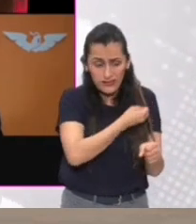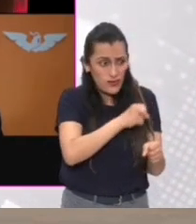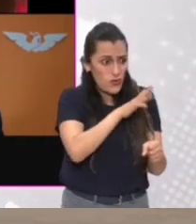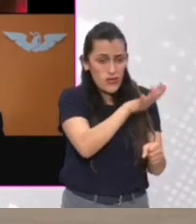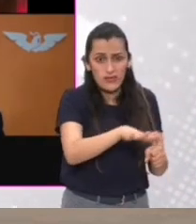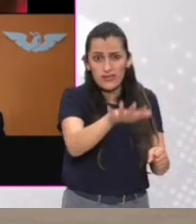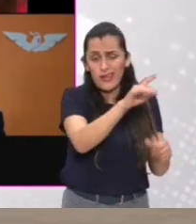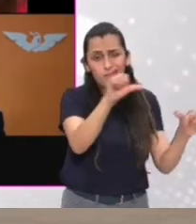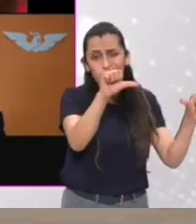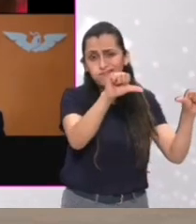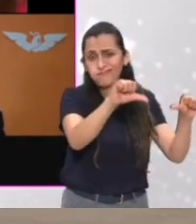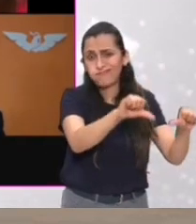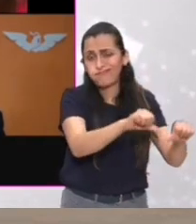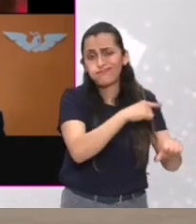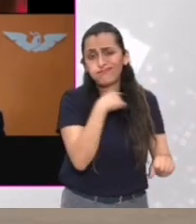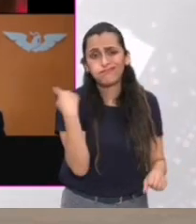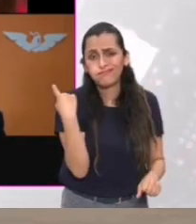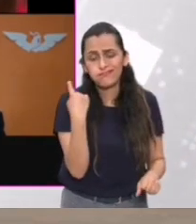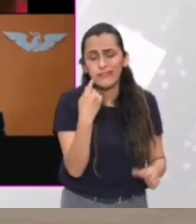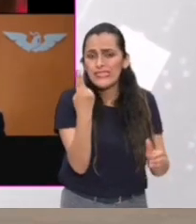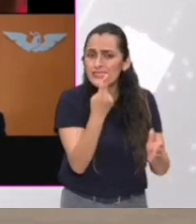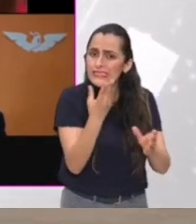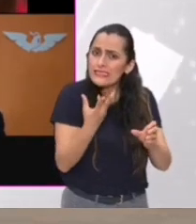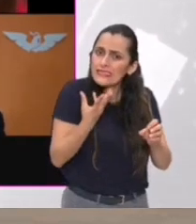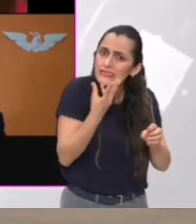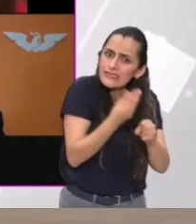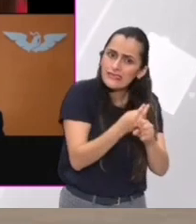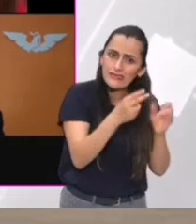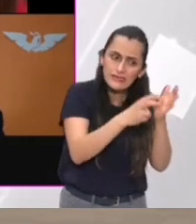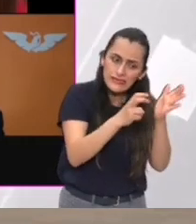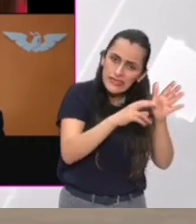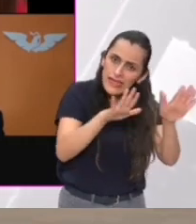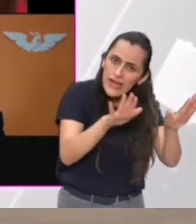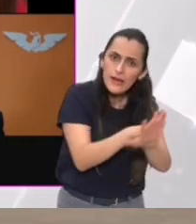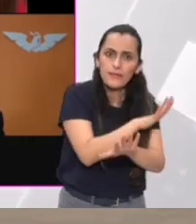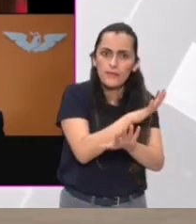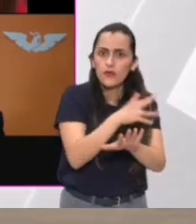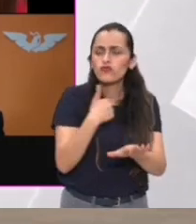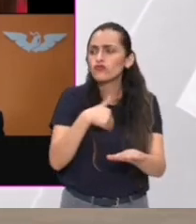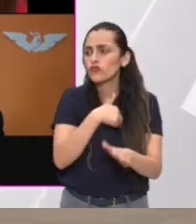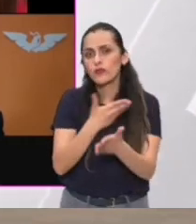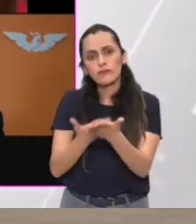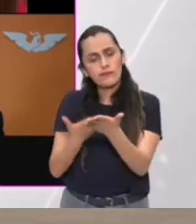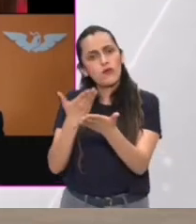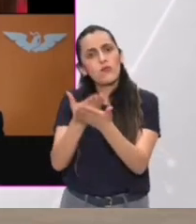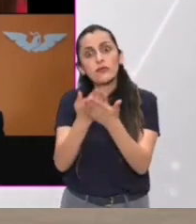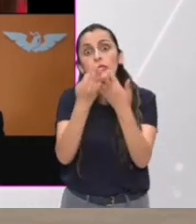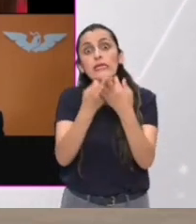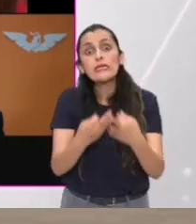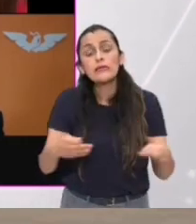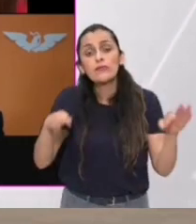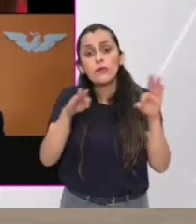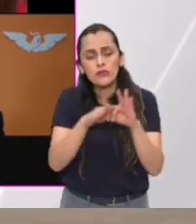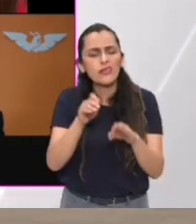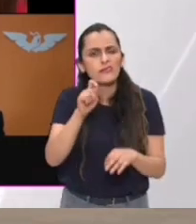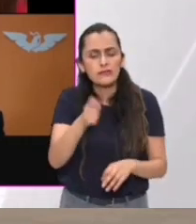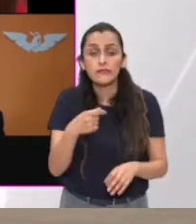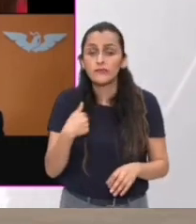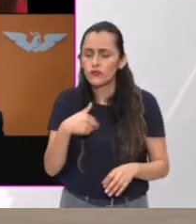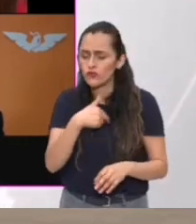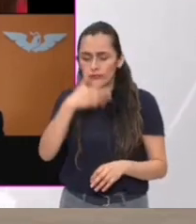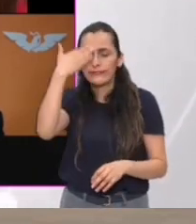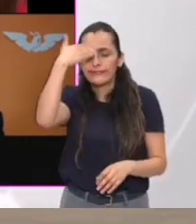regenerarse, recomponerse. Nosotros tenemos una propuesta muy importante. Estamos conscientes que en México el 80%